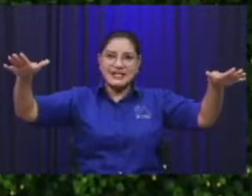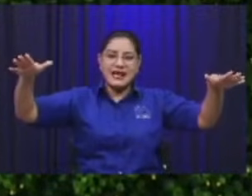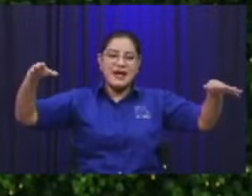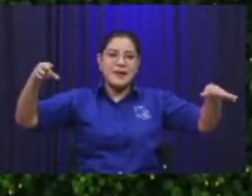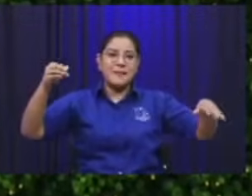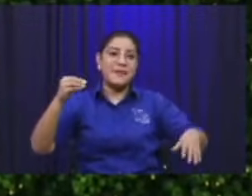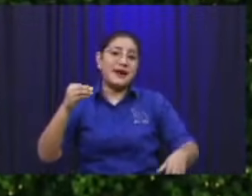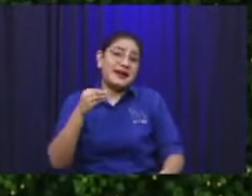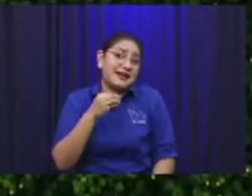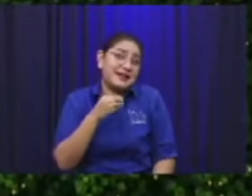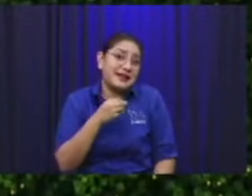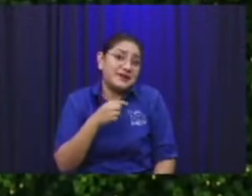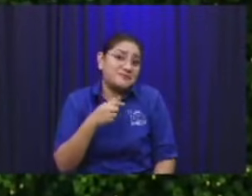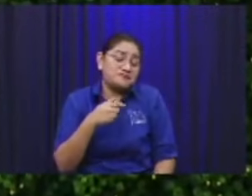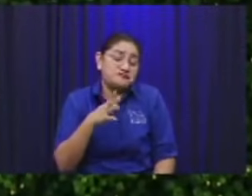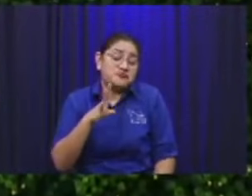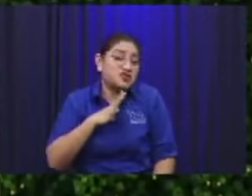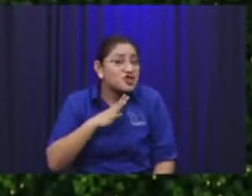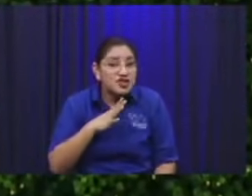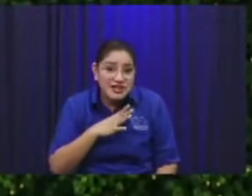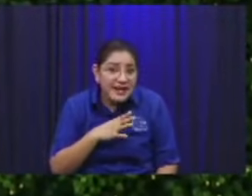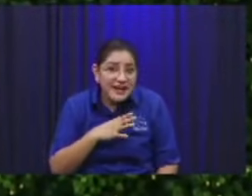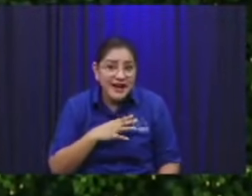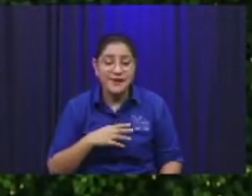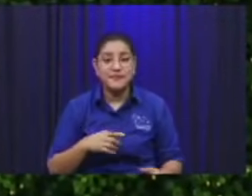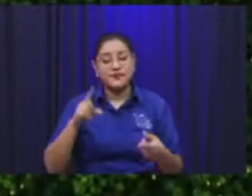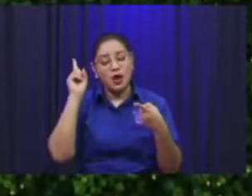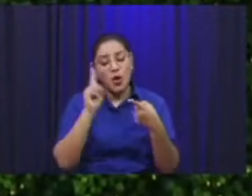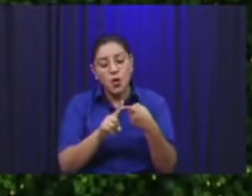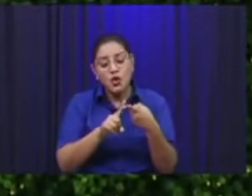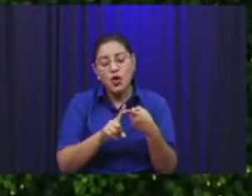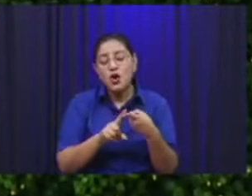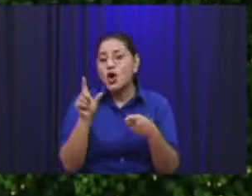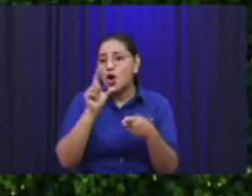y yo tengo objetos de plata oro vestidos